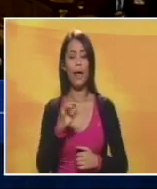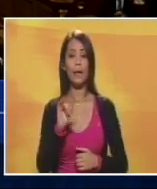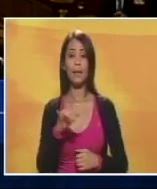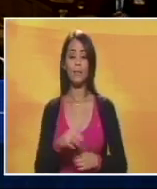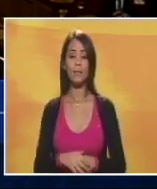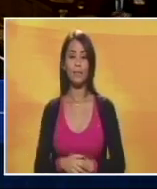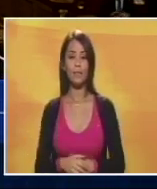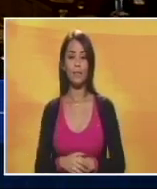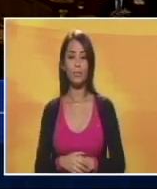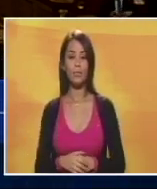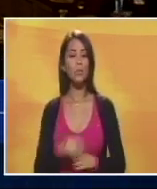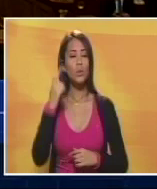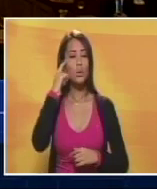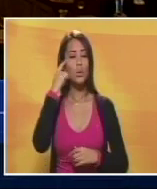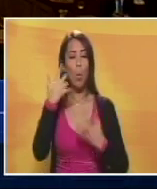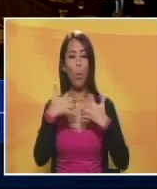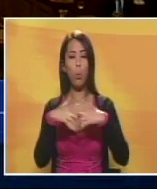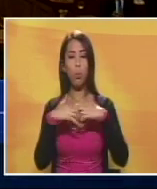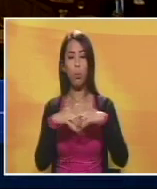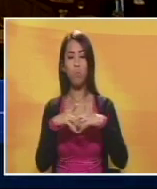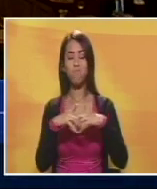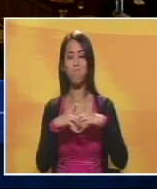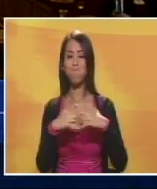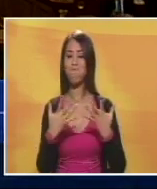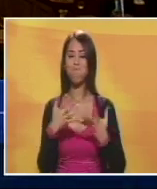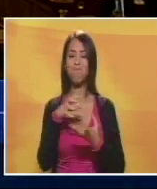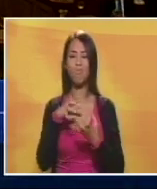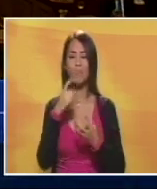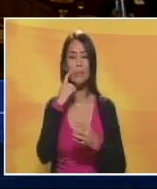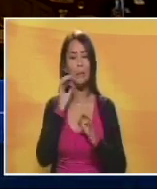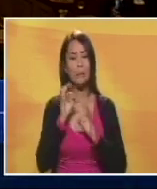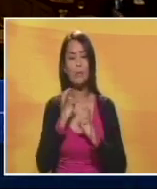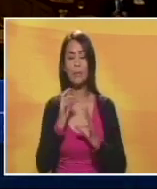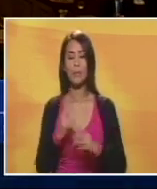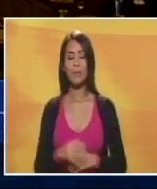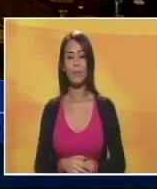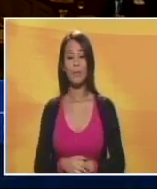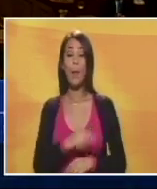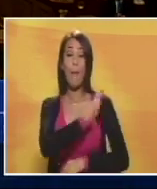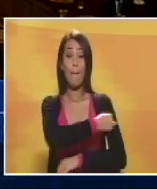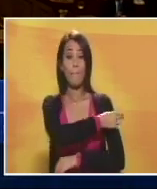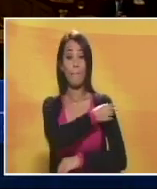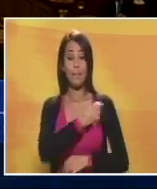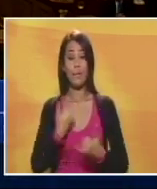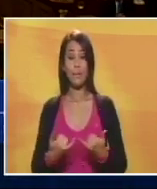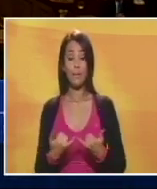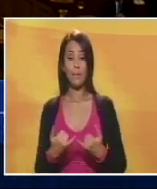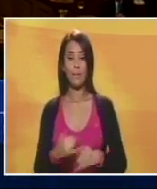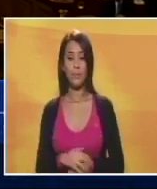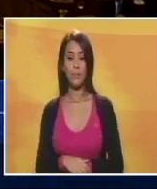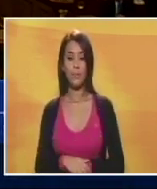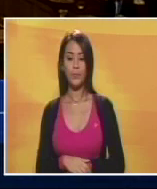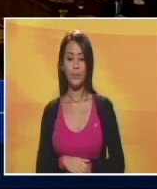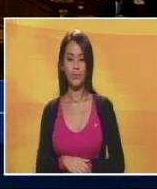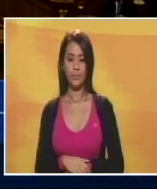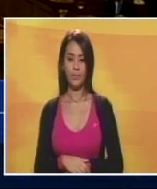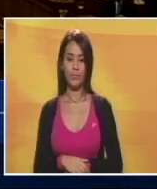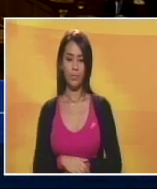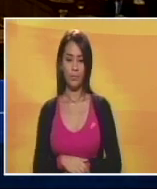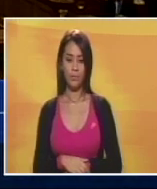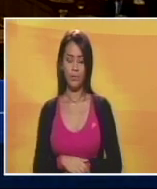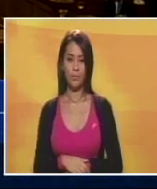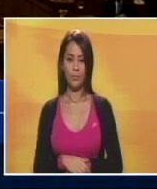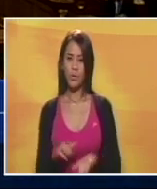sufrió un traumatismo cráneoencefálico y está recluido en el hospital militar. Uno de los primeros